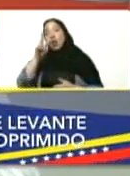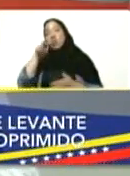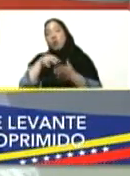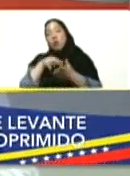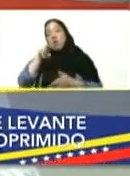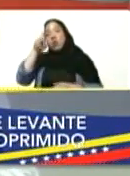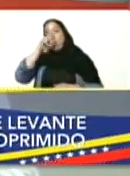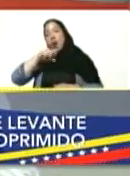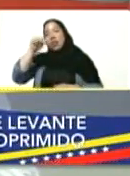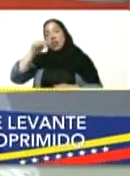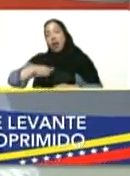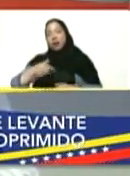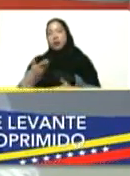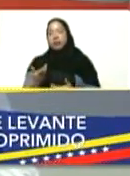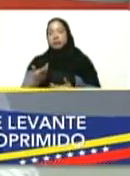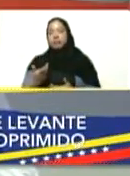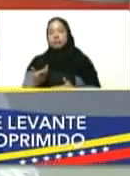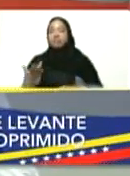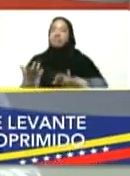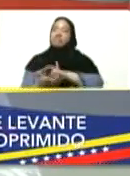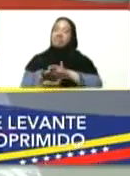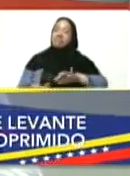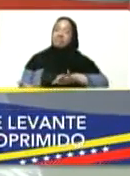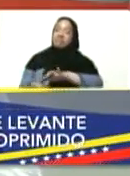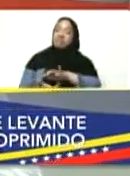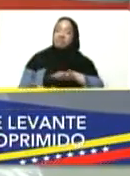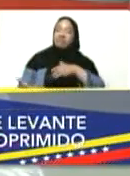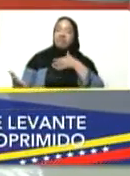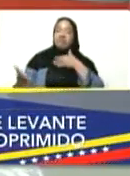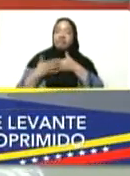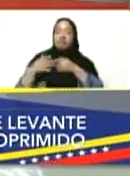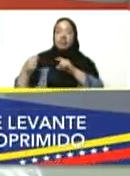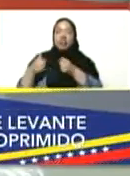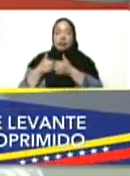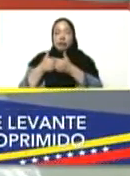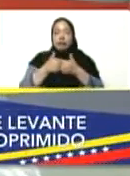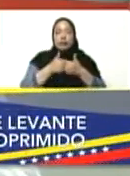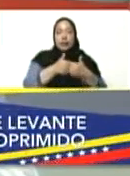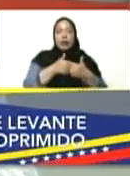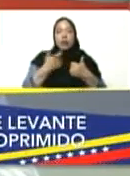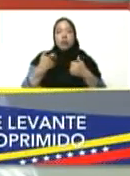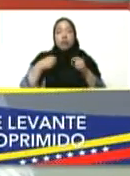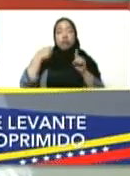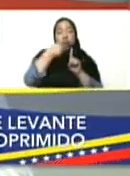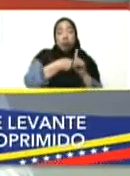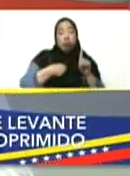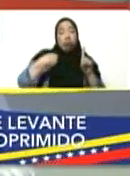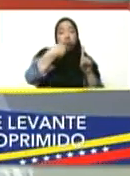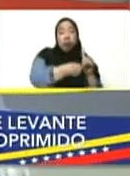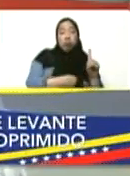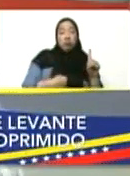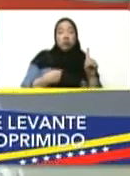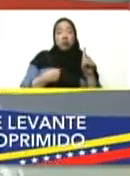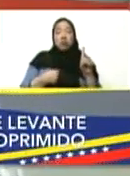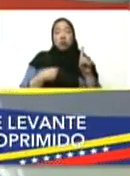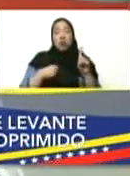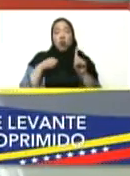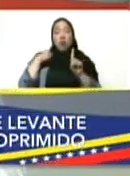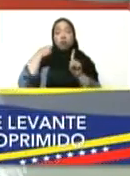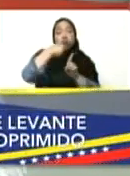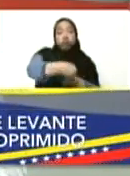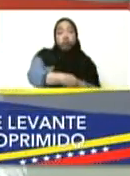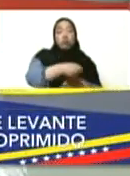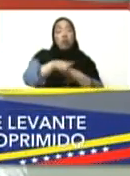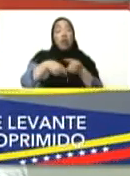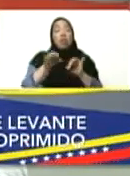se recrudeció el bloqueo, las sanciones, la persecución, la tortura? Porque no solo es un